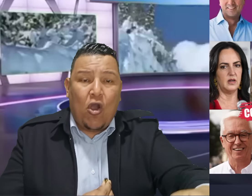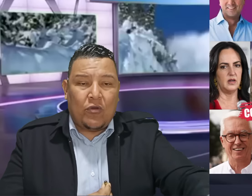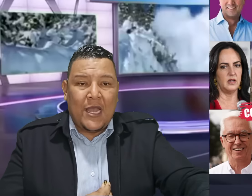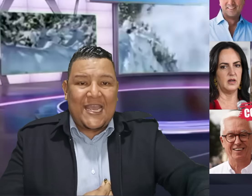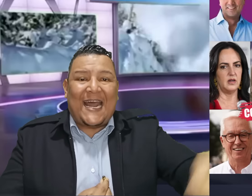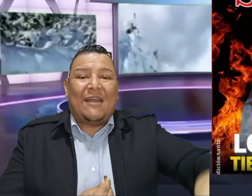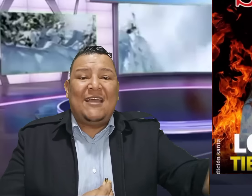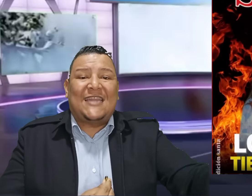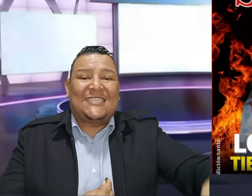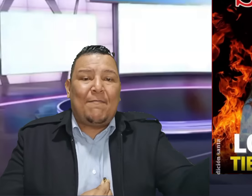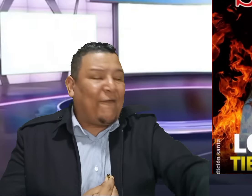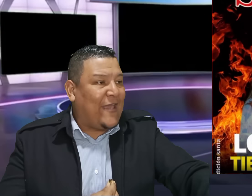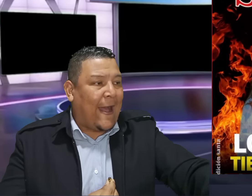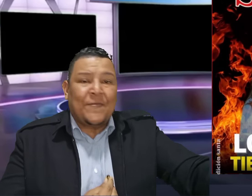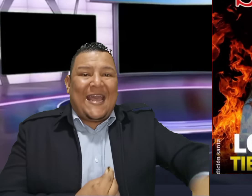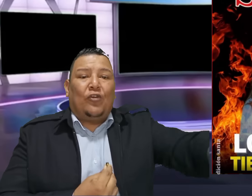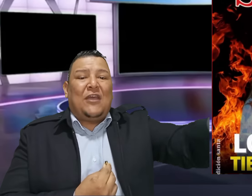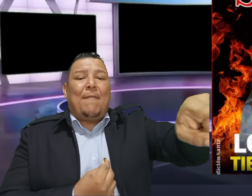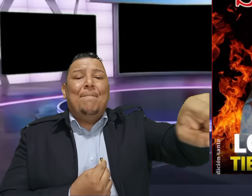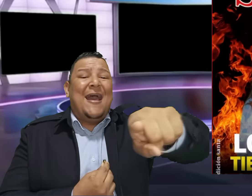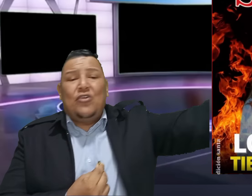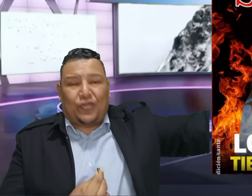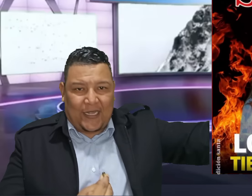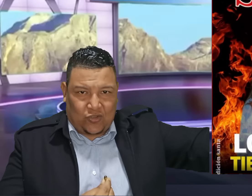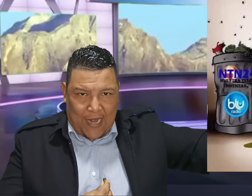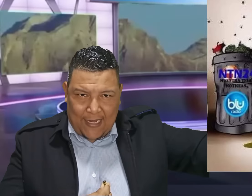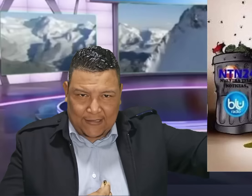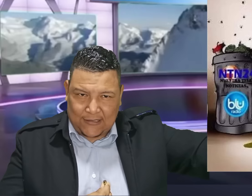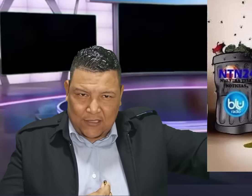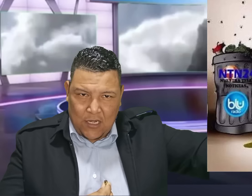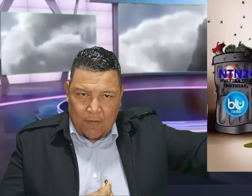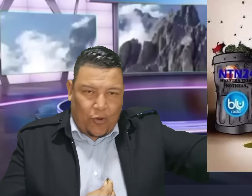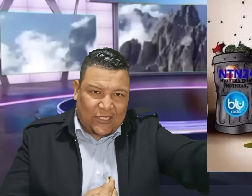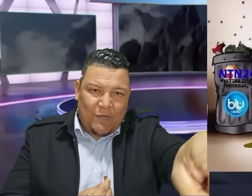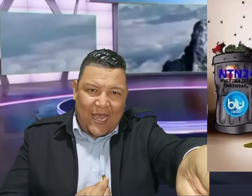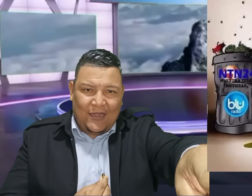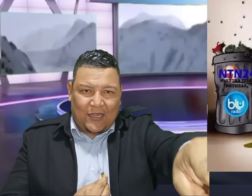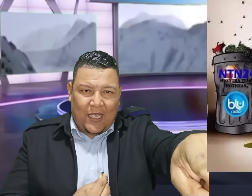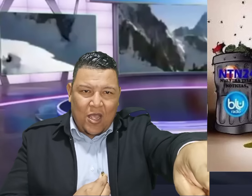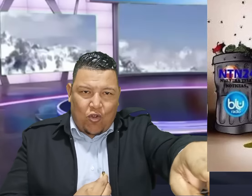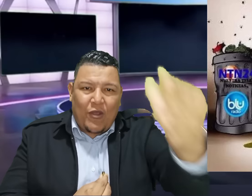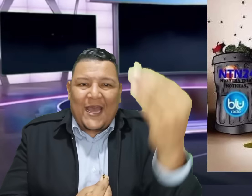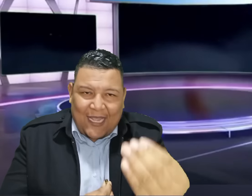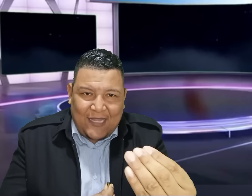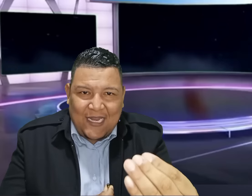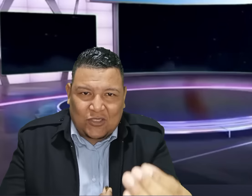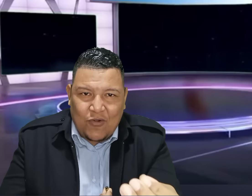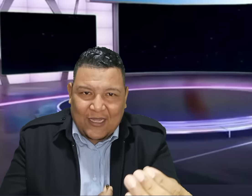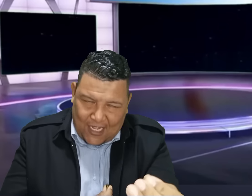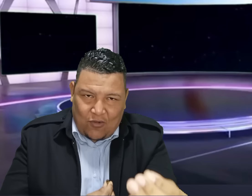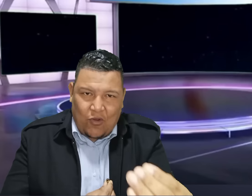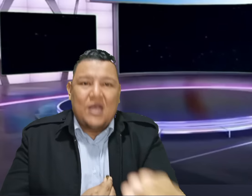oposición y a la revista se mafia y a los demás medios tradicionales por eso mi gente con esta